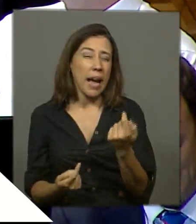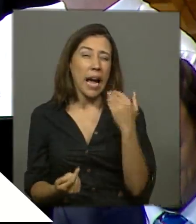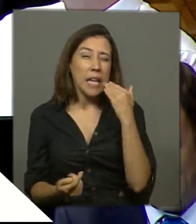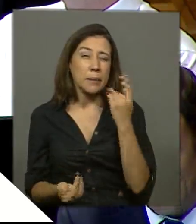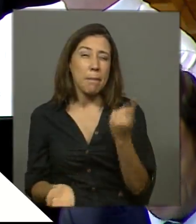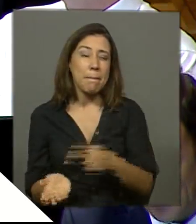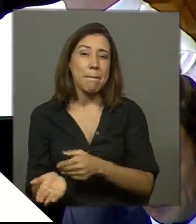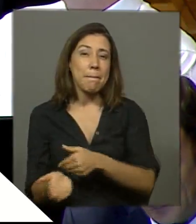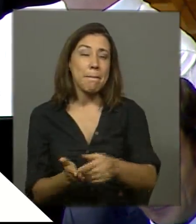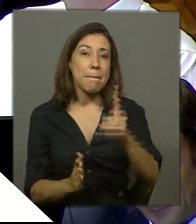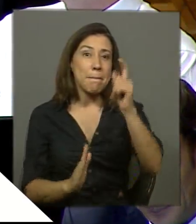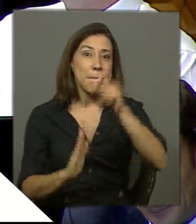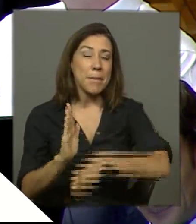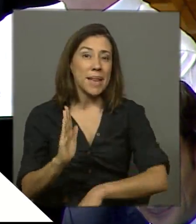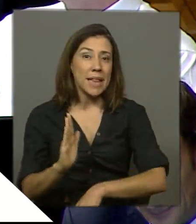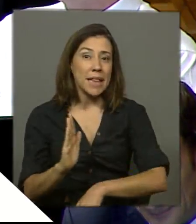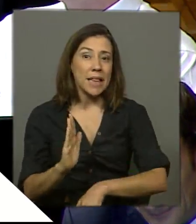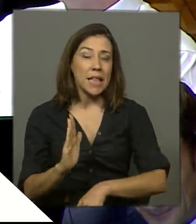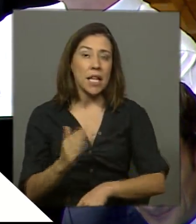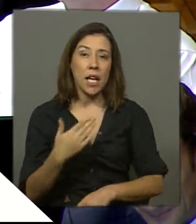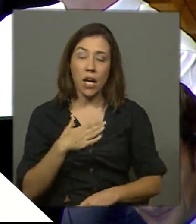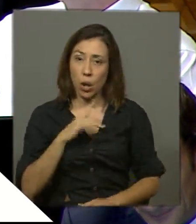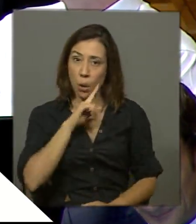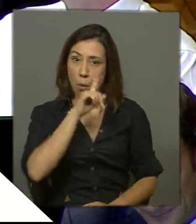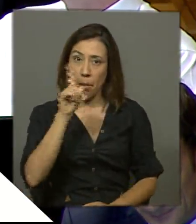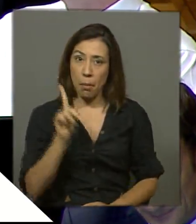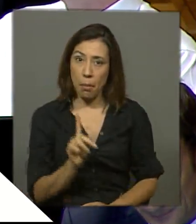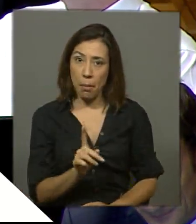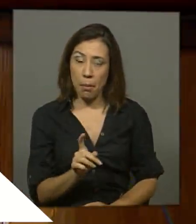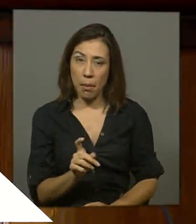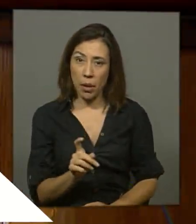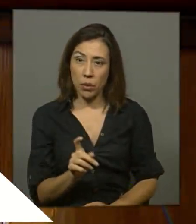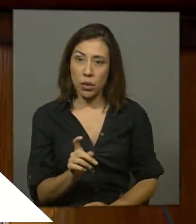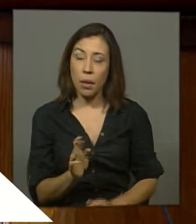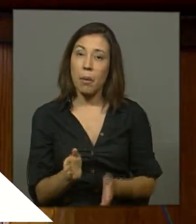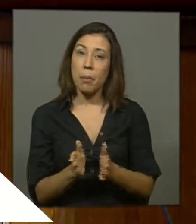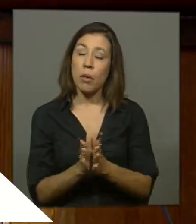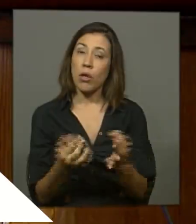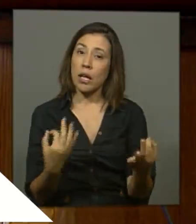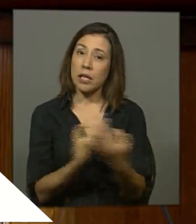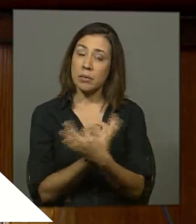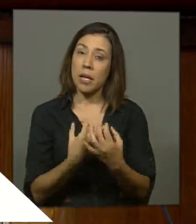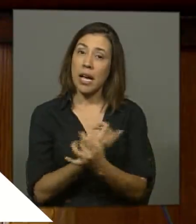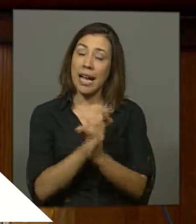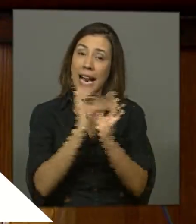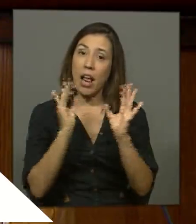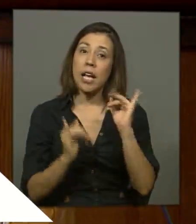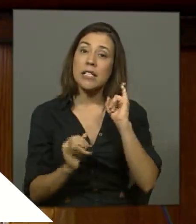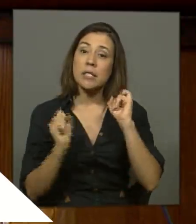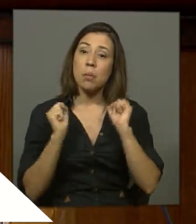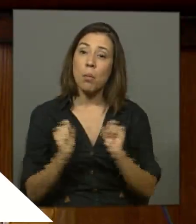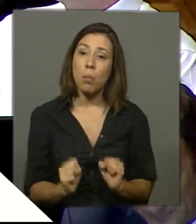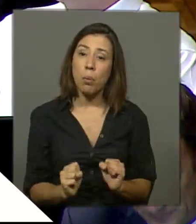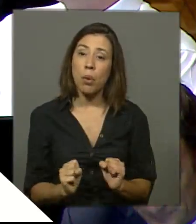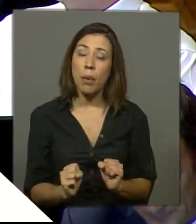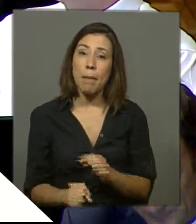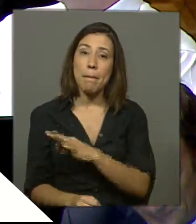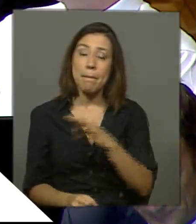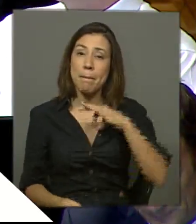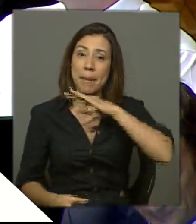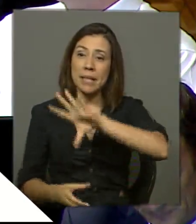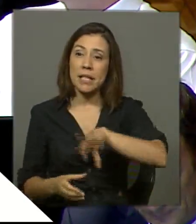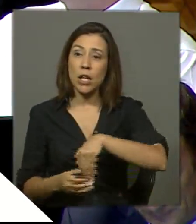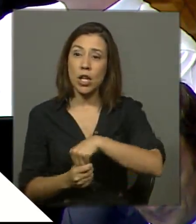millones de pesos al mes ministro Le quiero preguntar y Solicito la aclaración si es posible que el Ministerio del